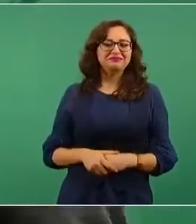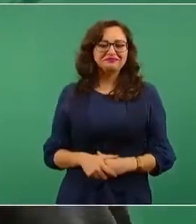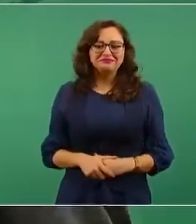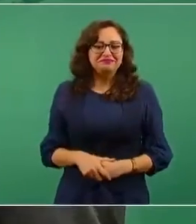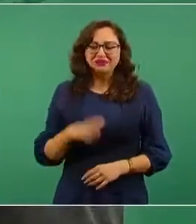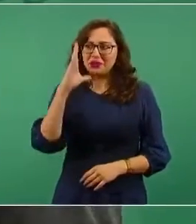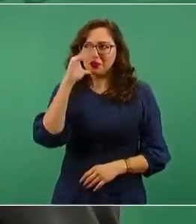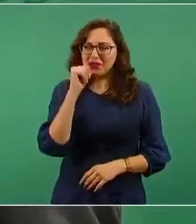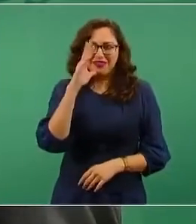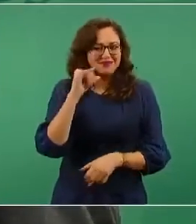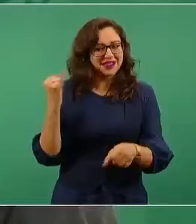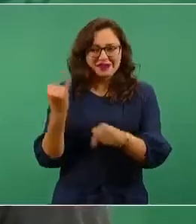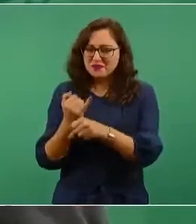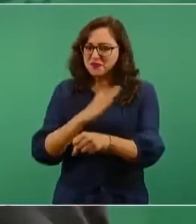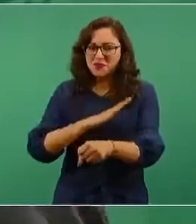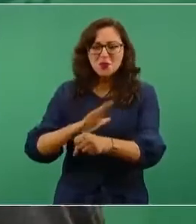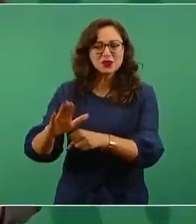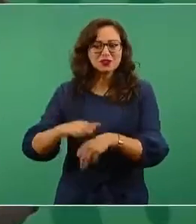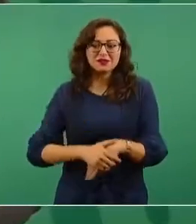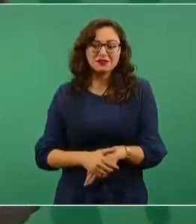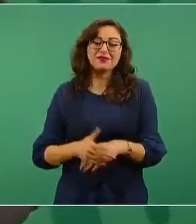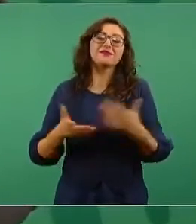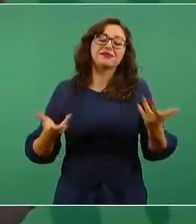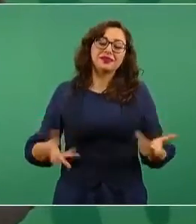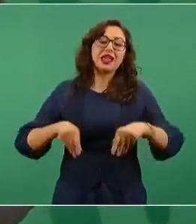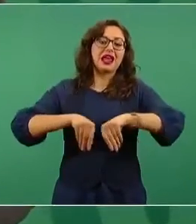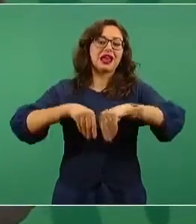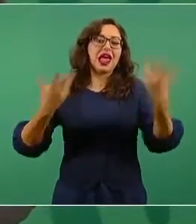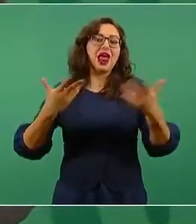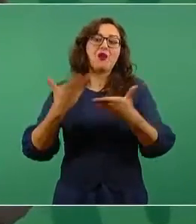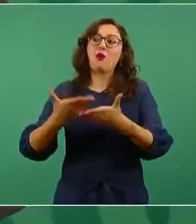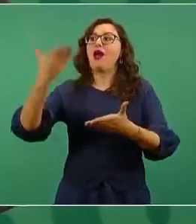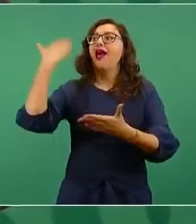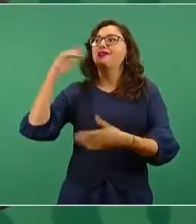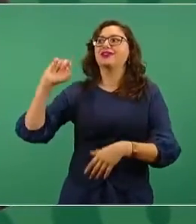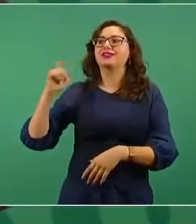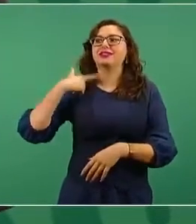Por eso no alcanzaba